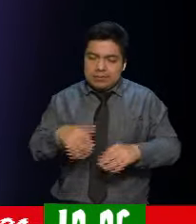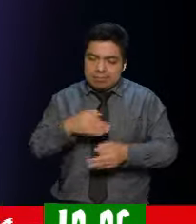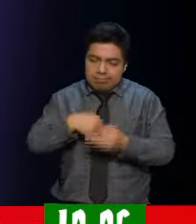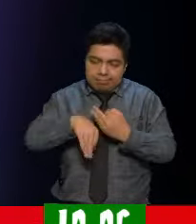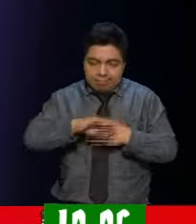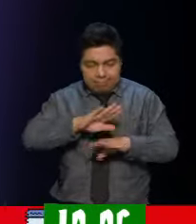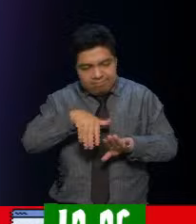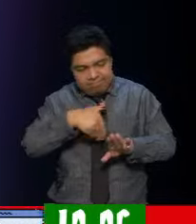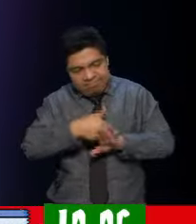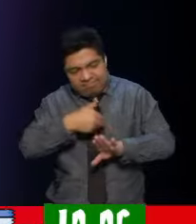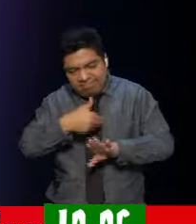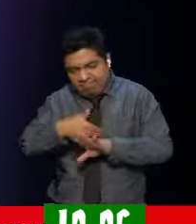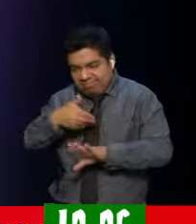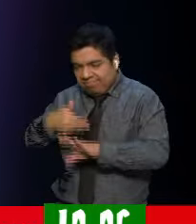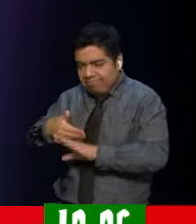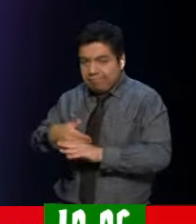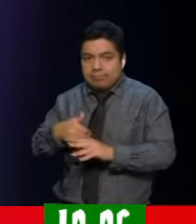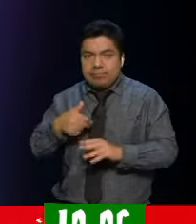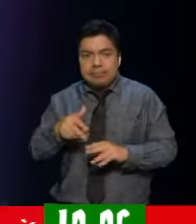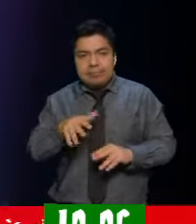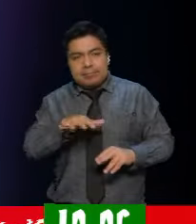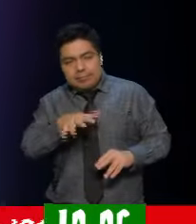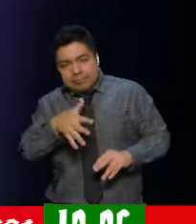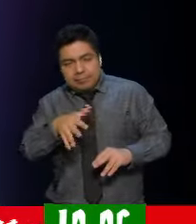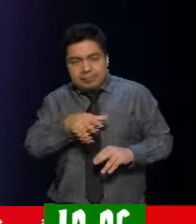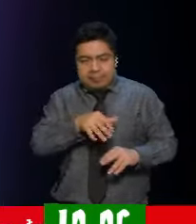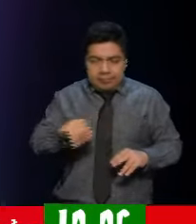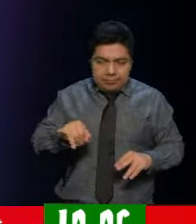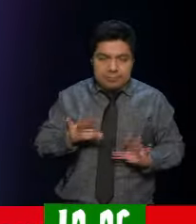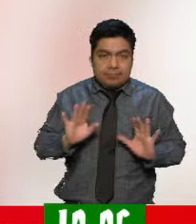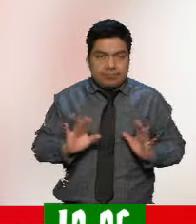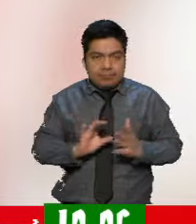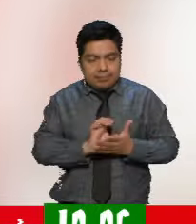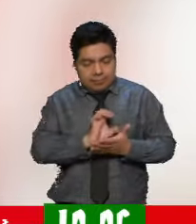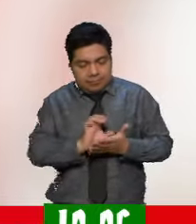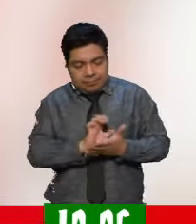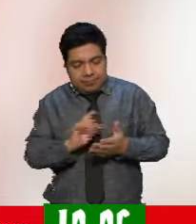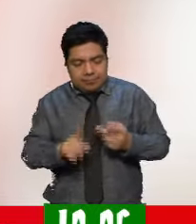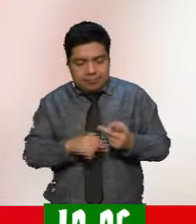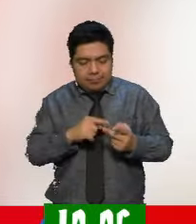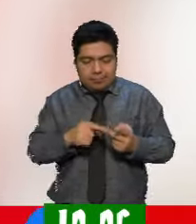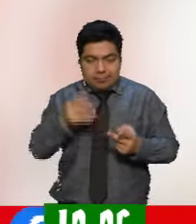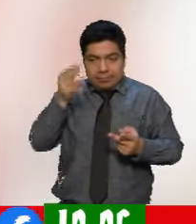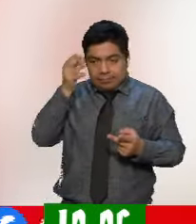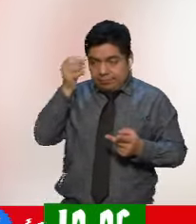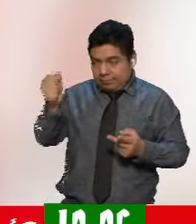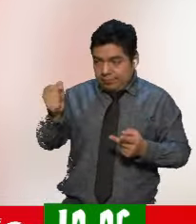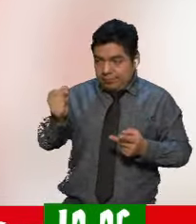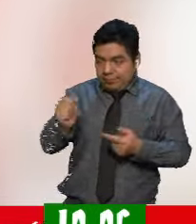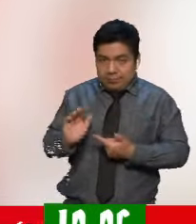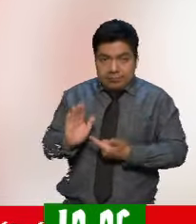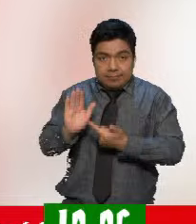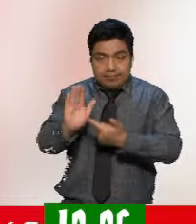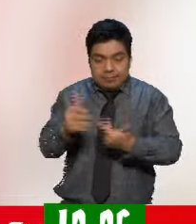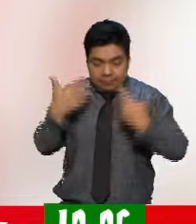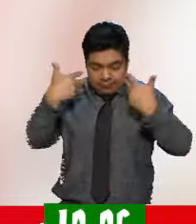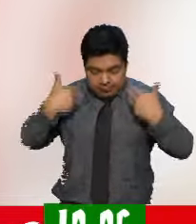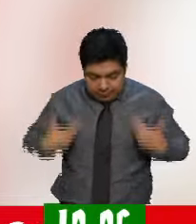pero un poquito por ahí va también, escénicamente y conceptualmente. Y se ve reflejado en la